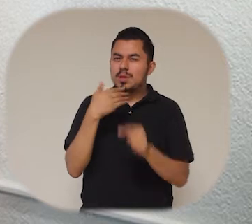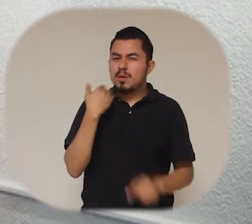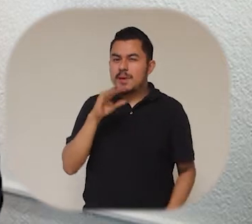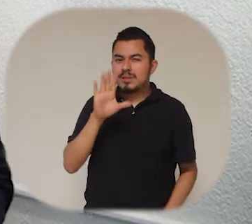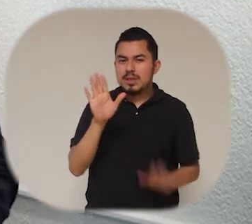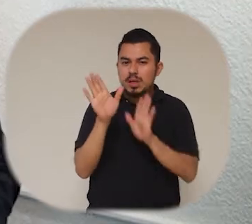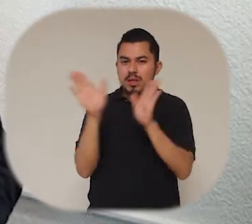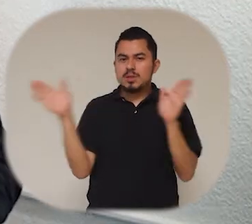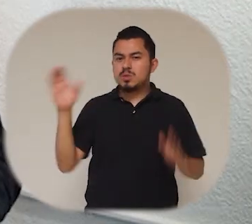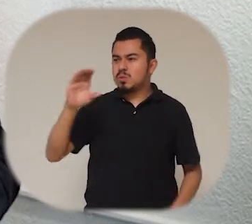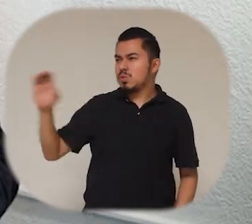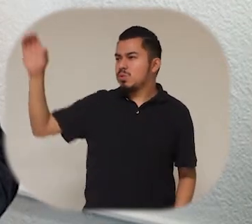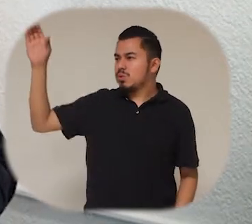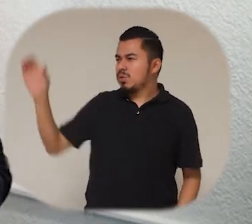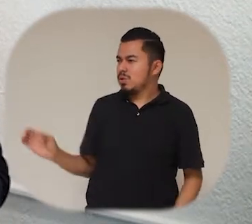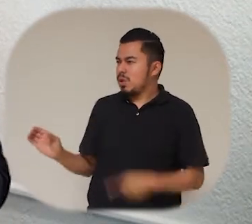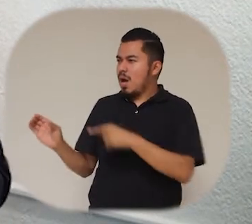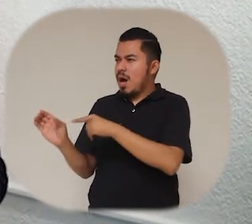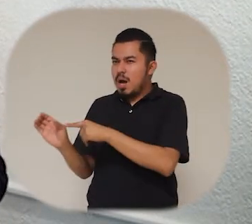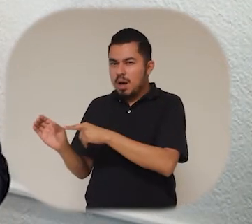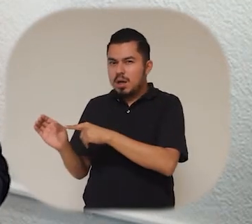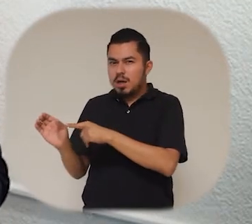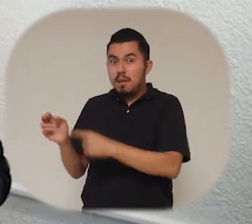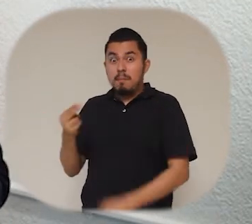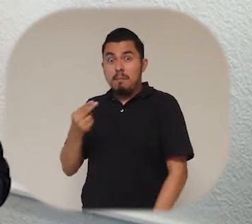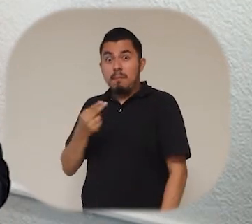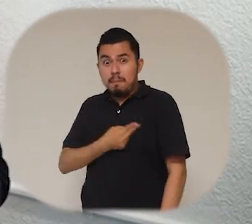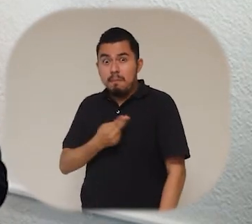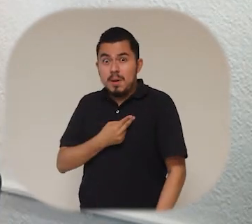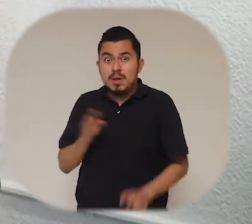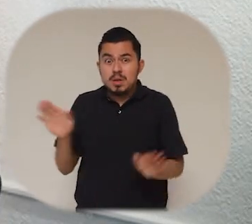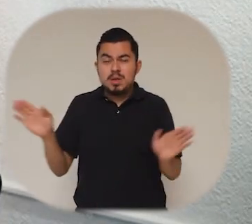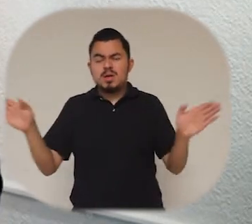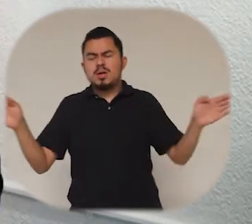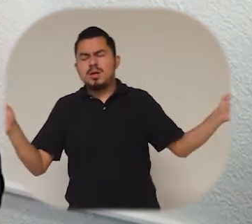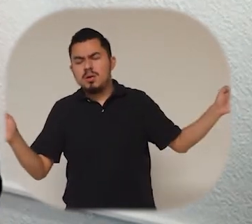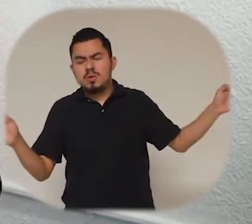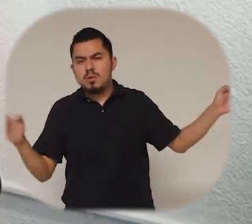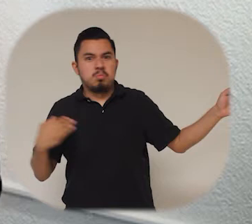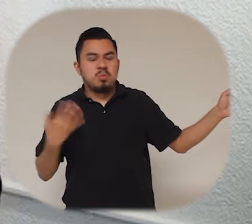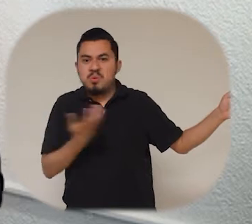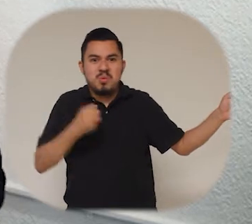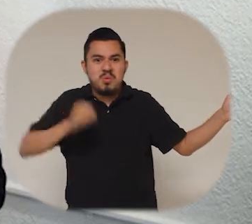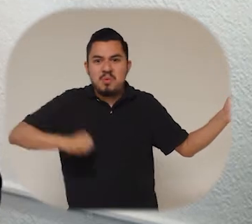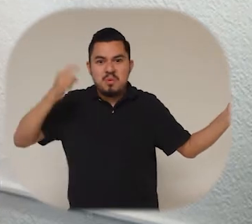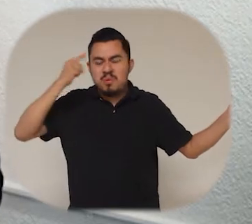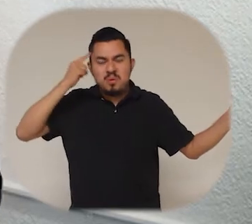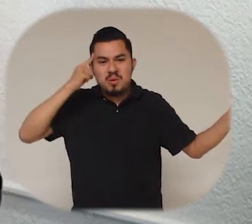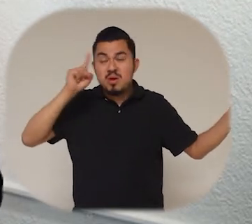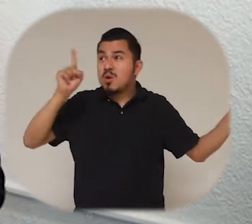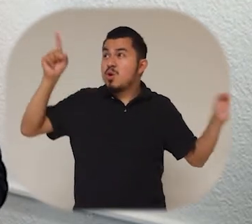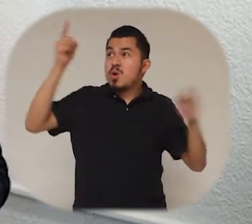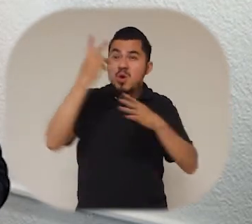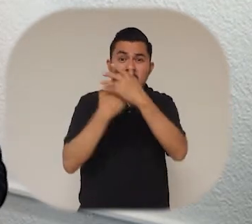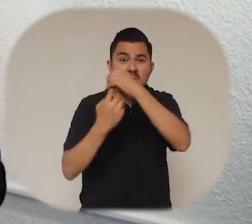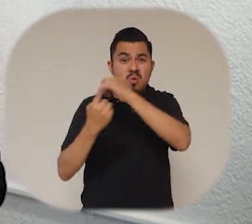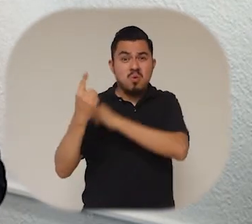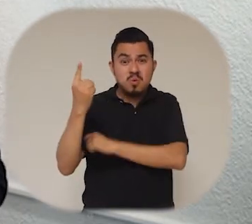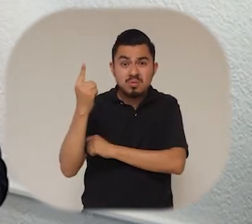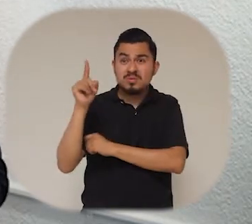nosotros no podemos imaginar. El Dios Trino dentro de él, este Dios Trino que está dentro